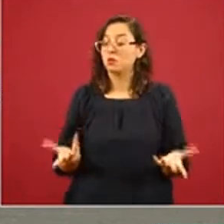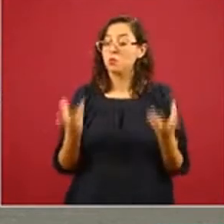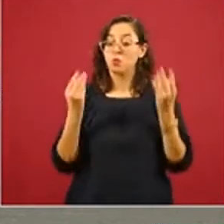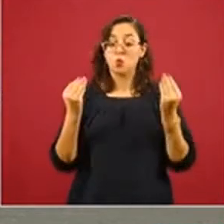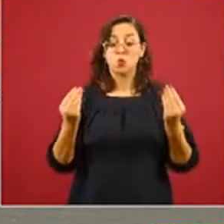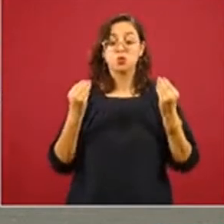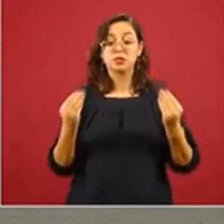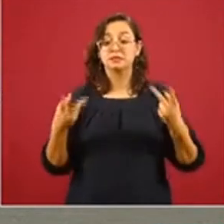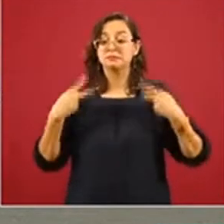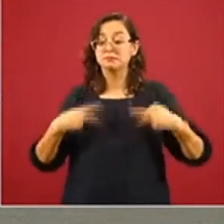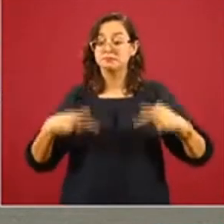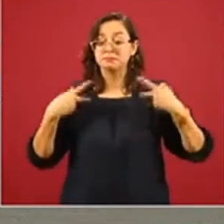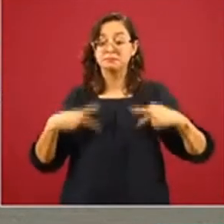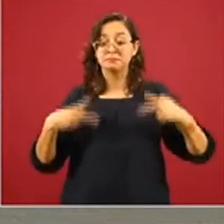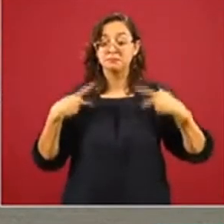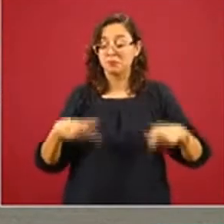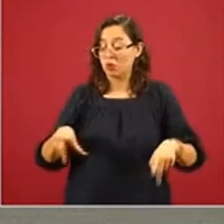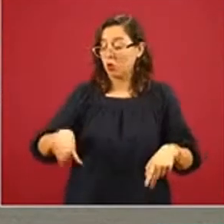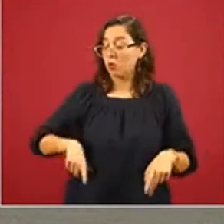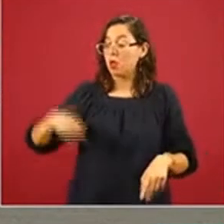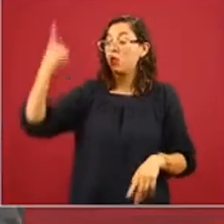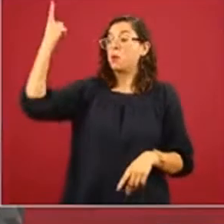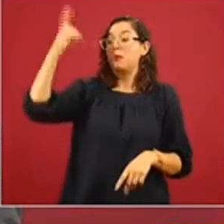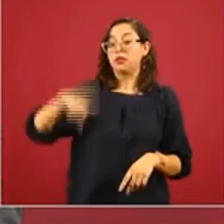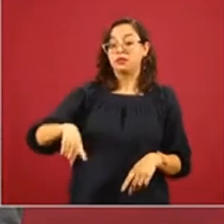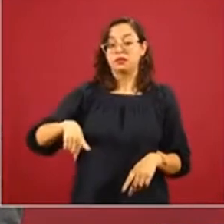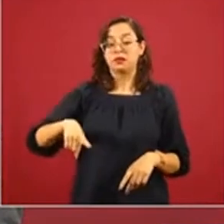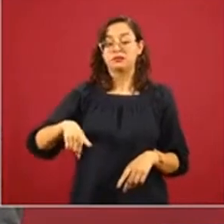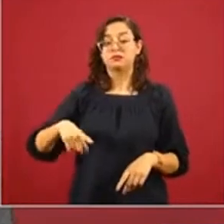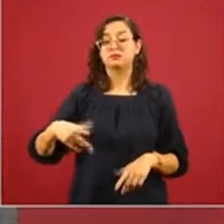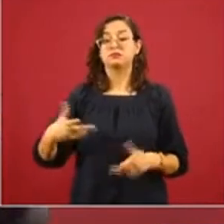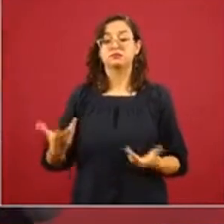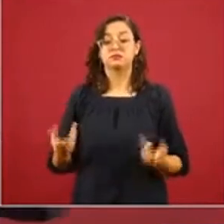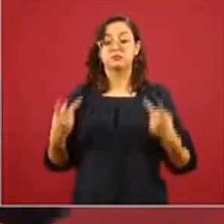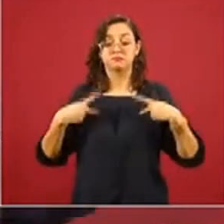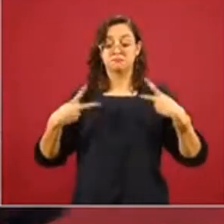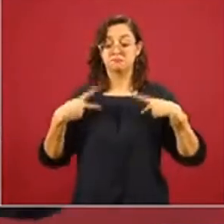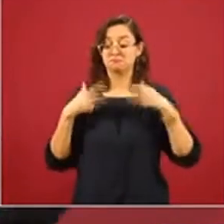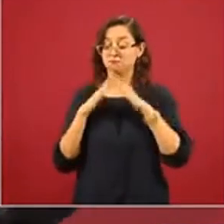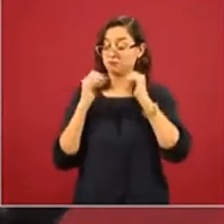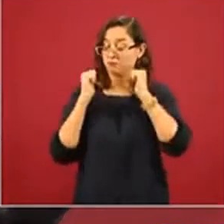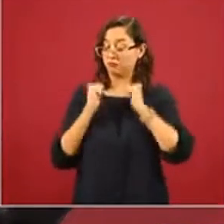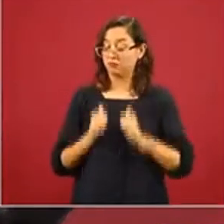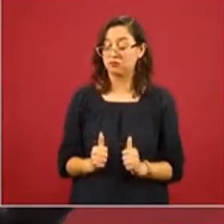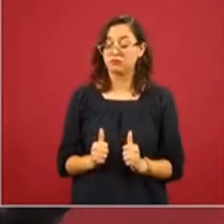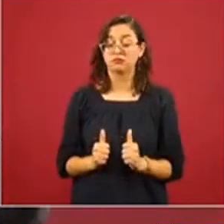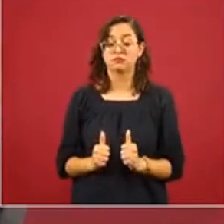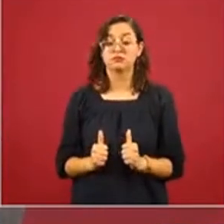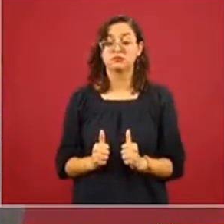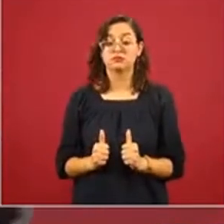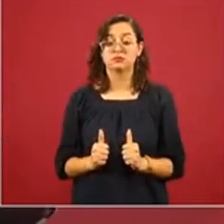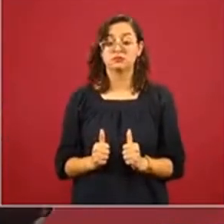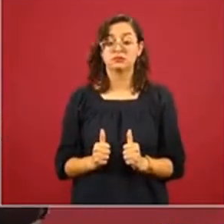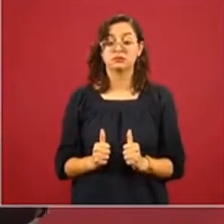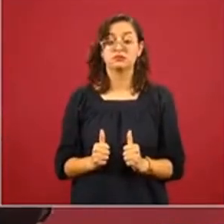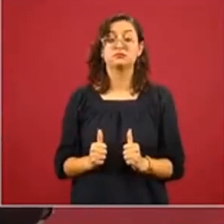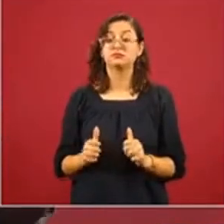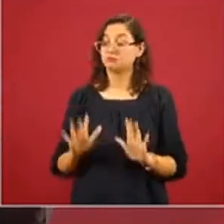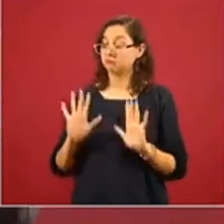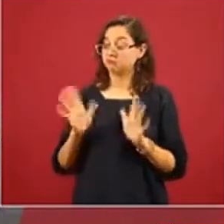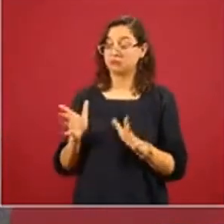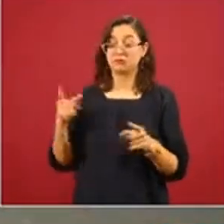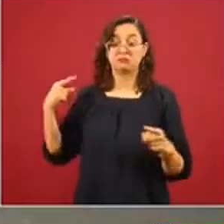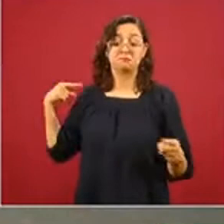masiva, por una disposición gubernamental, se logra que las personas se queden en casa, es lo que hemos